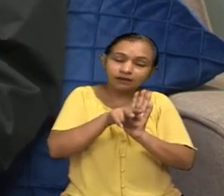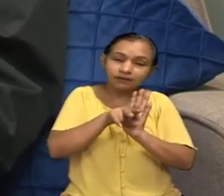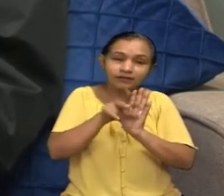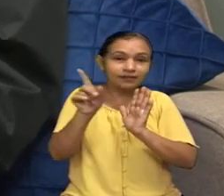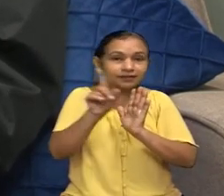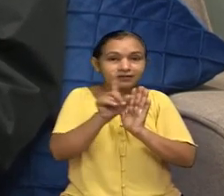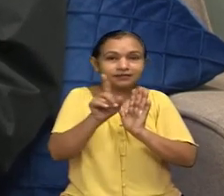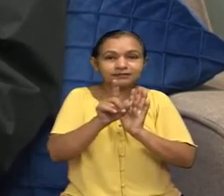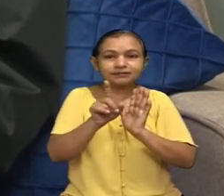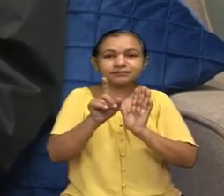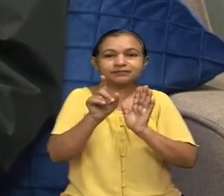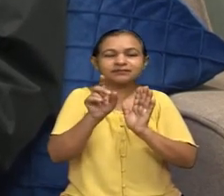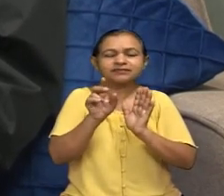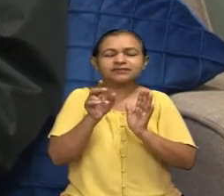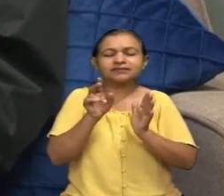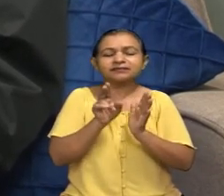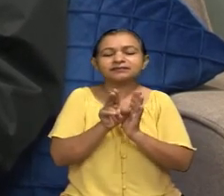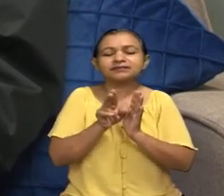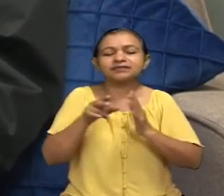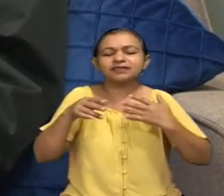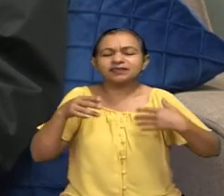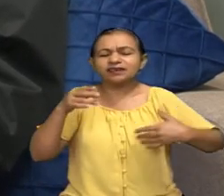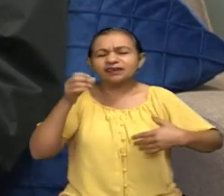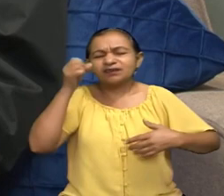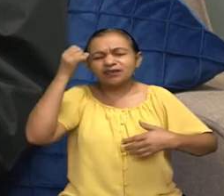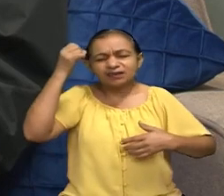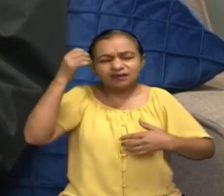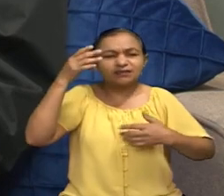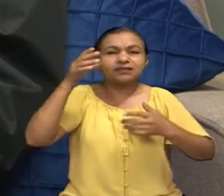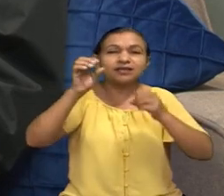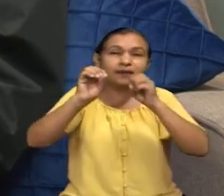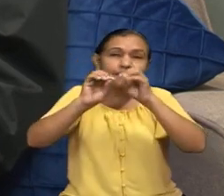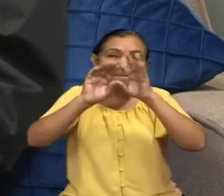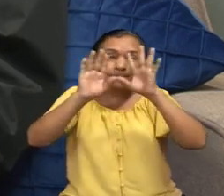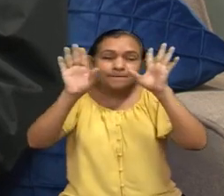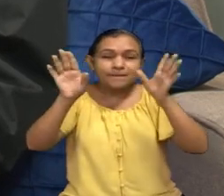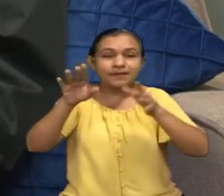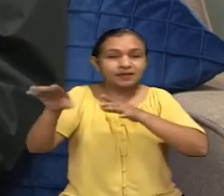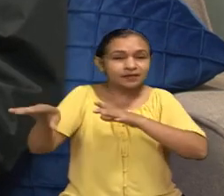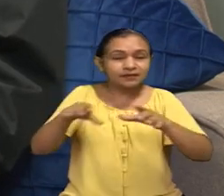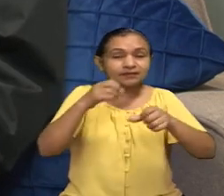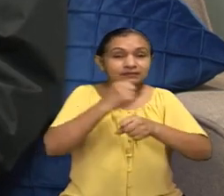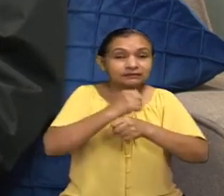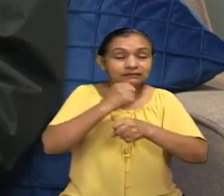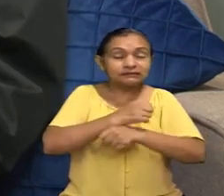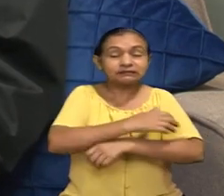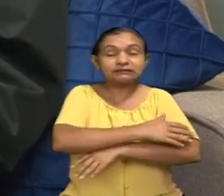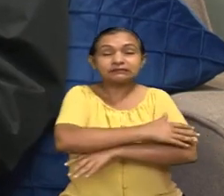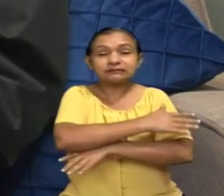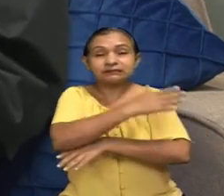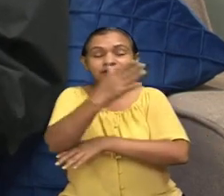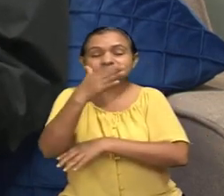Ahorita nos cuesta levantarnos de mañanita, sobre todo cuando tenemos jornadas laborales muy extensas,